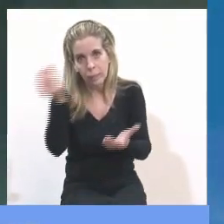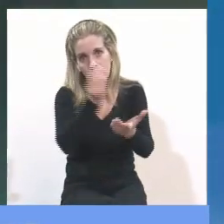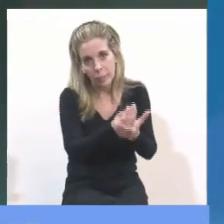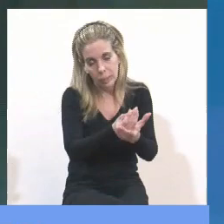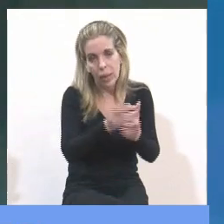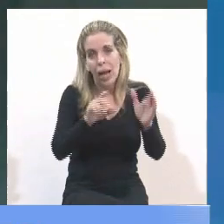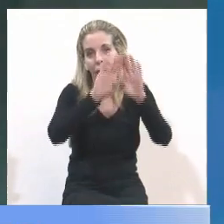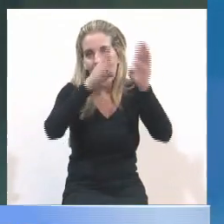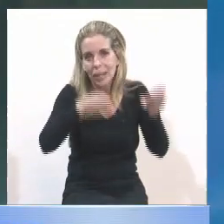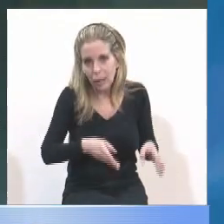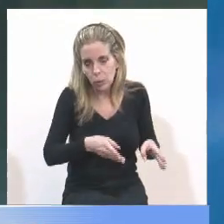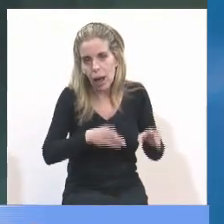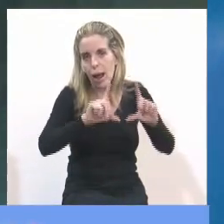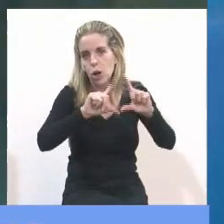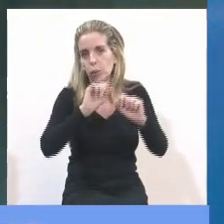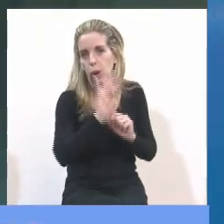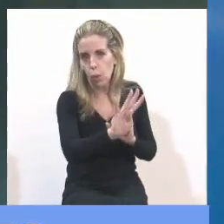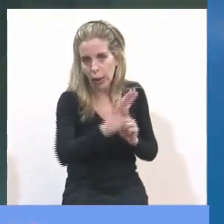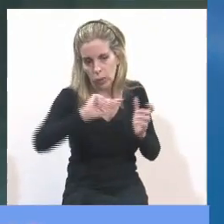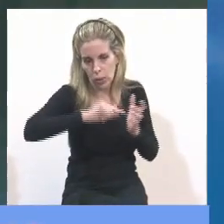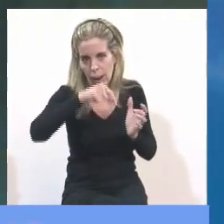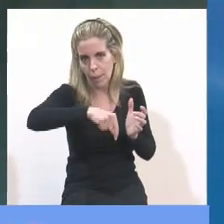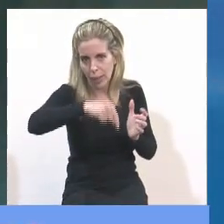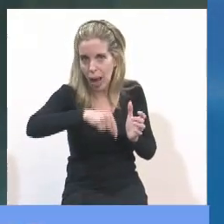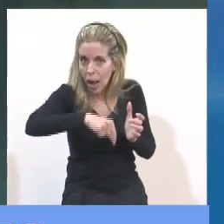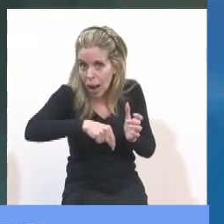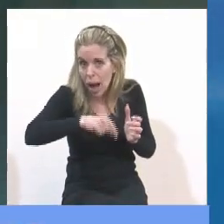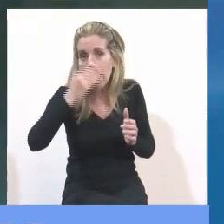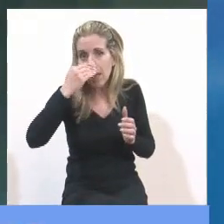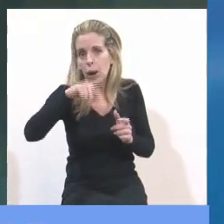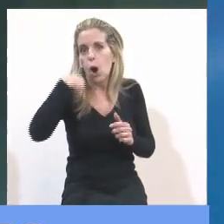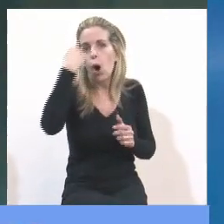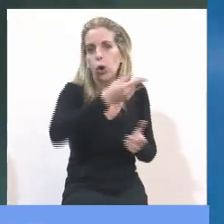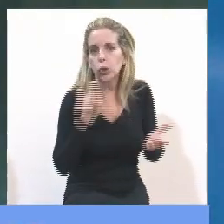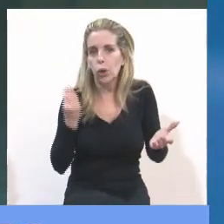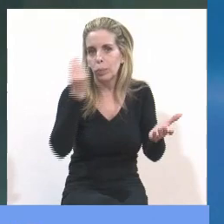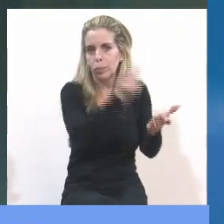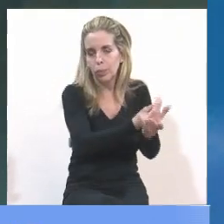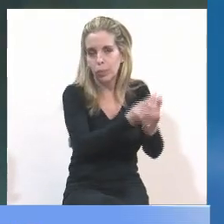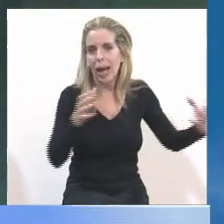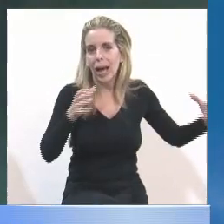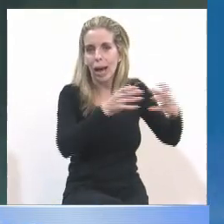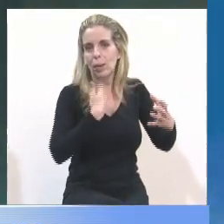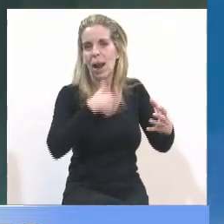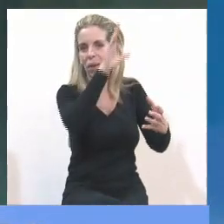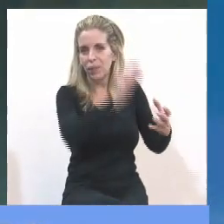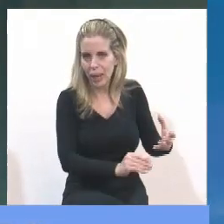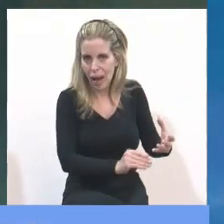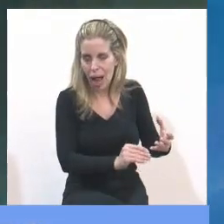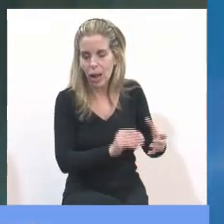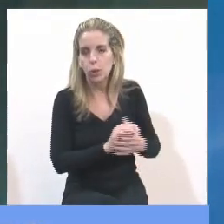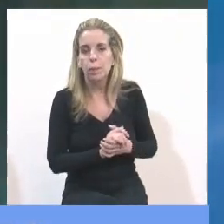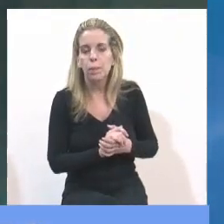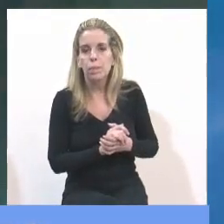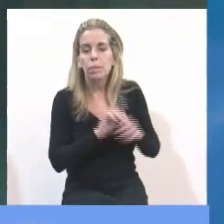Tribunal Oral en lo Criminal Federal número 4 de la Capital Federal y su posterior traslado a la Cámara Nacional de Apelaciones en lo Criminal y Correccional